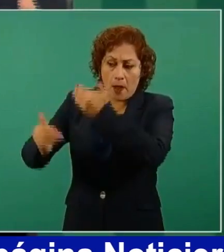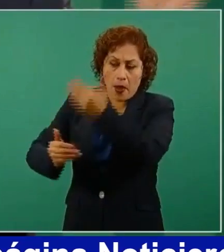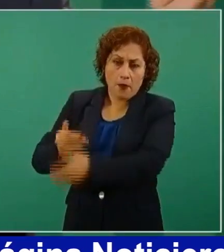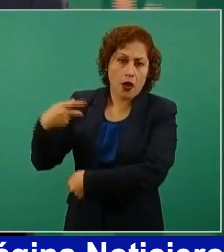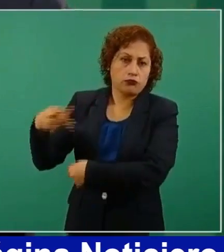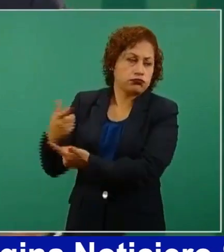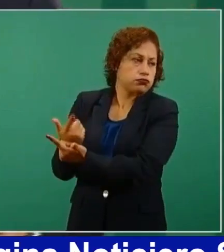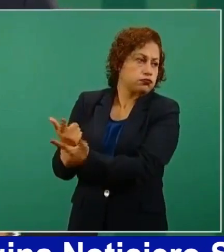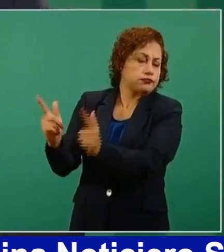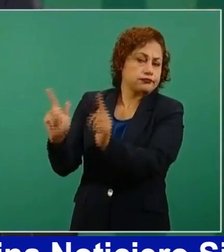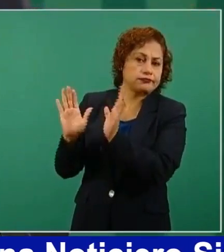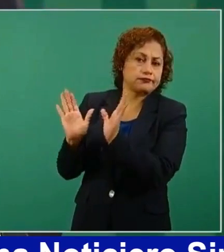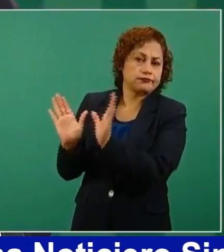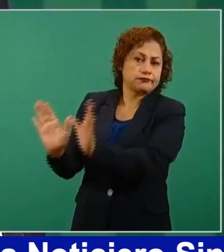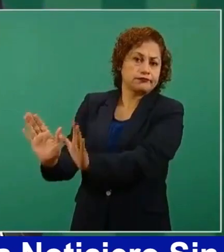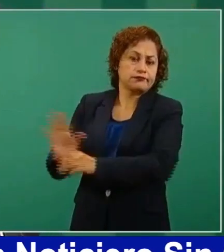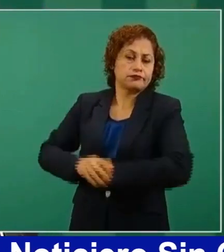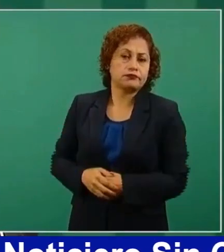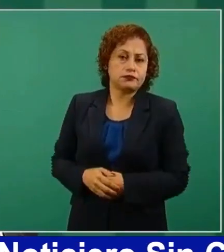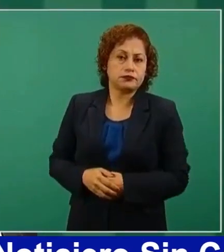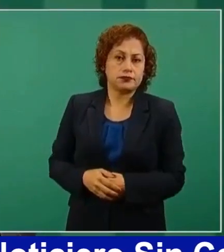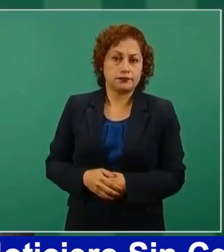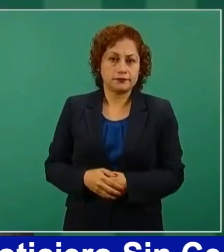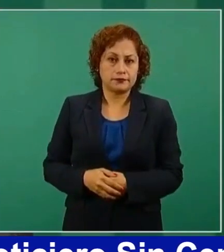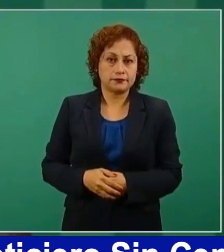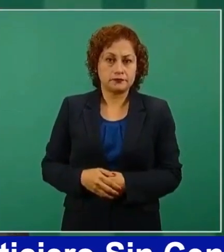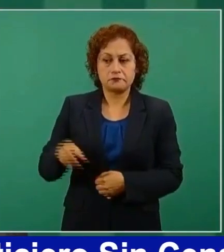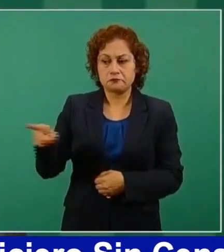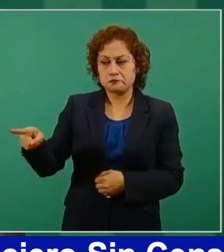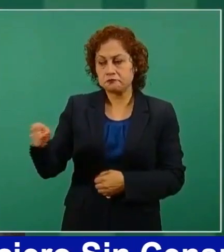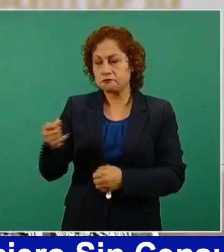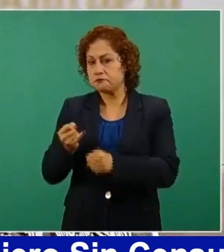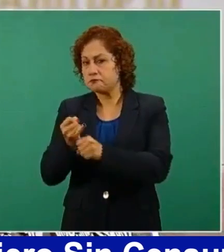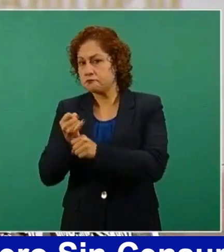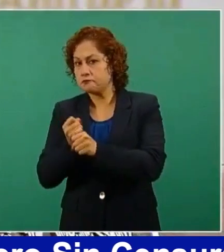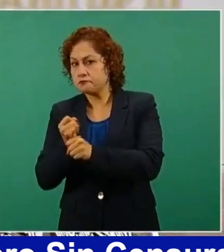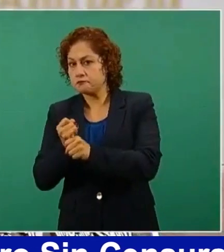libremente, con autonomía, a quién se castiga.